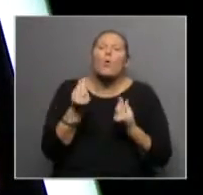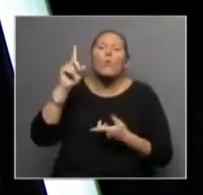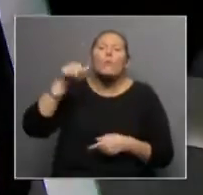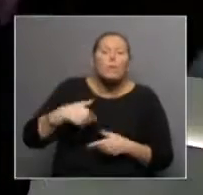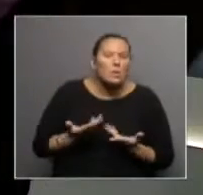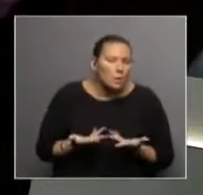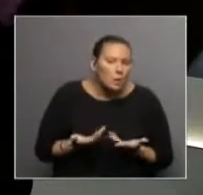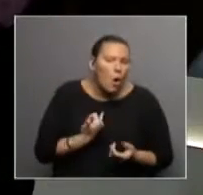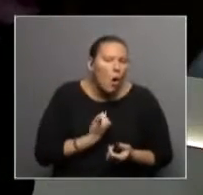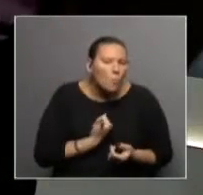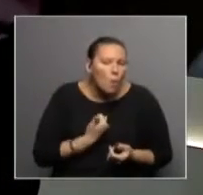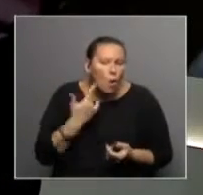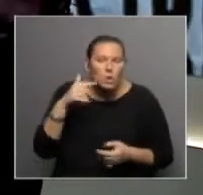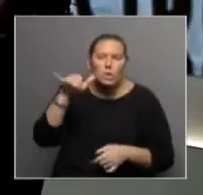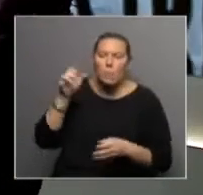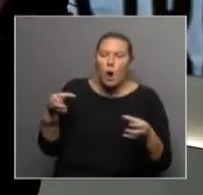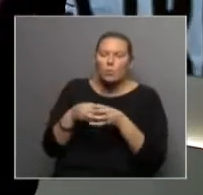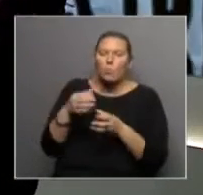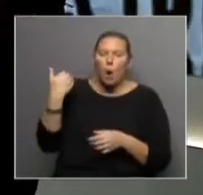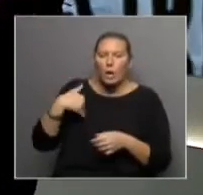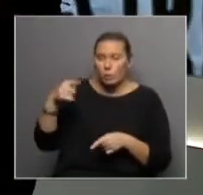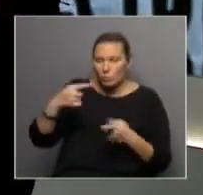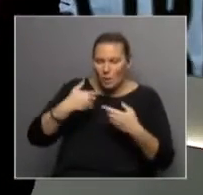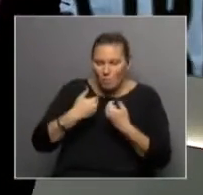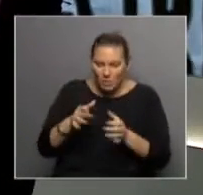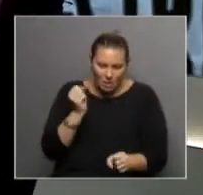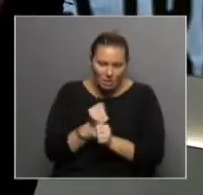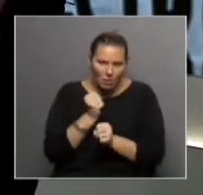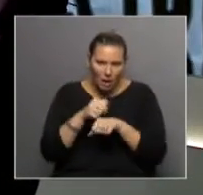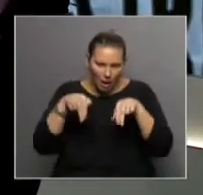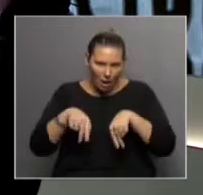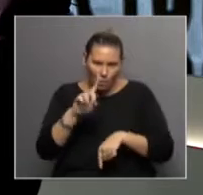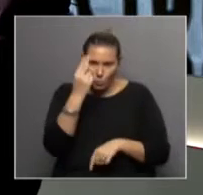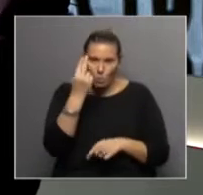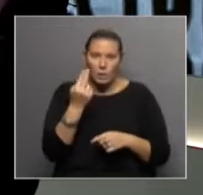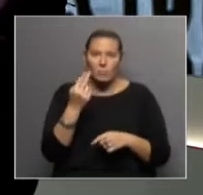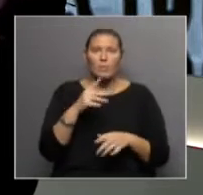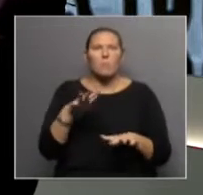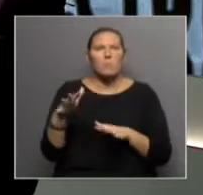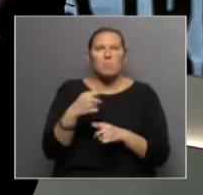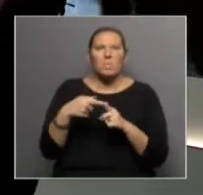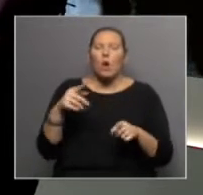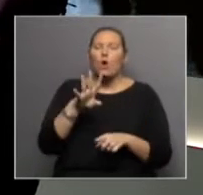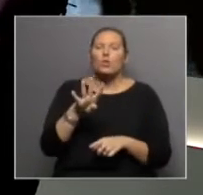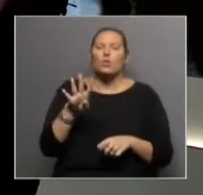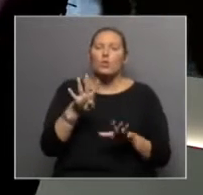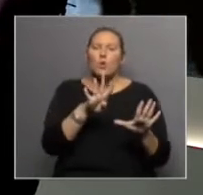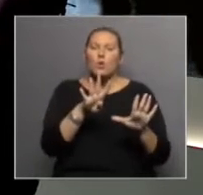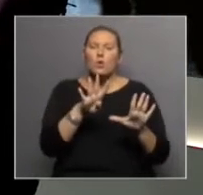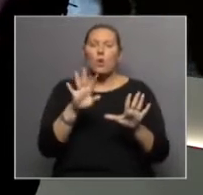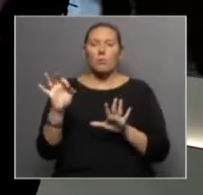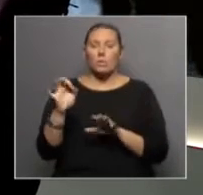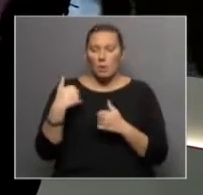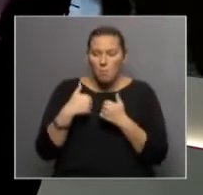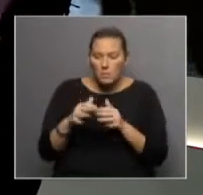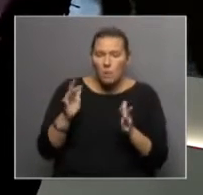momento convocan al equipo argentino y ustedes empiezan a colaborar? A mediados de los 90 nos comenzamos a